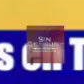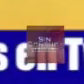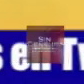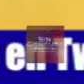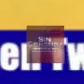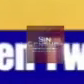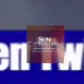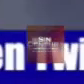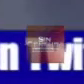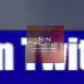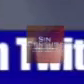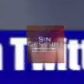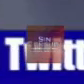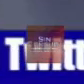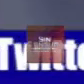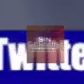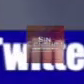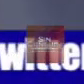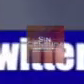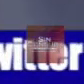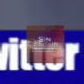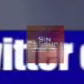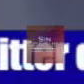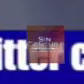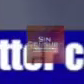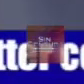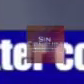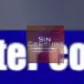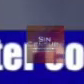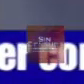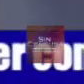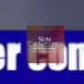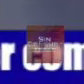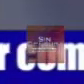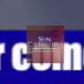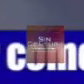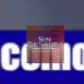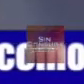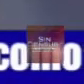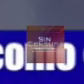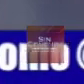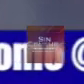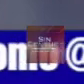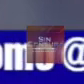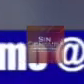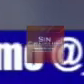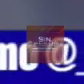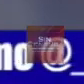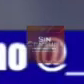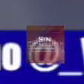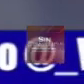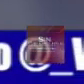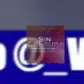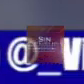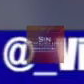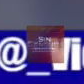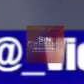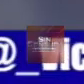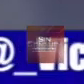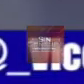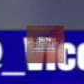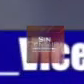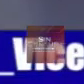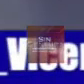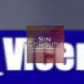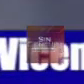te escuche? Gracias, querido amigo Vicente. Sí, a mí me encuentran en @rturrent en Twitter y en Instagram, y me pueden ver todos los